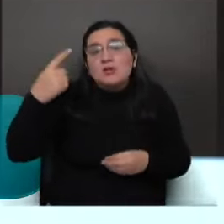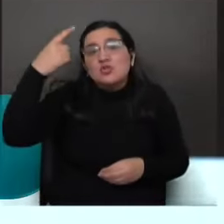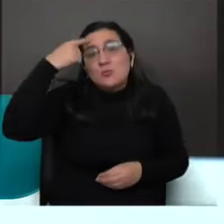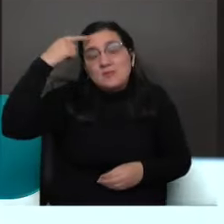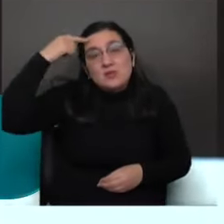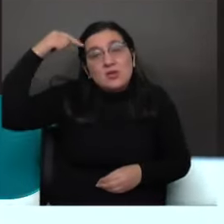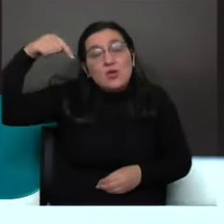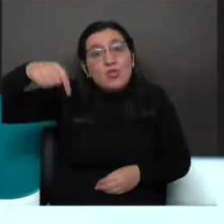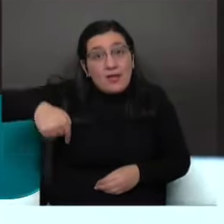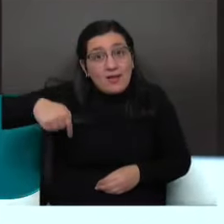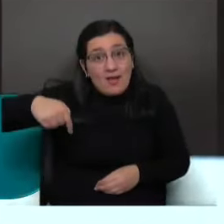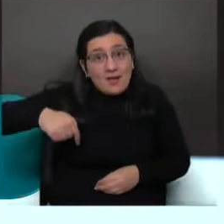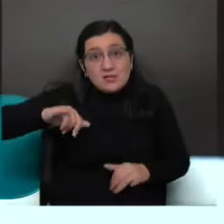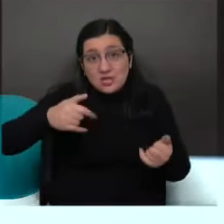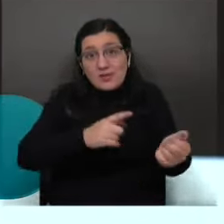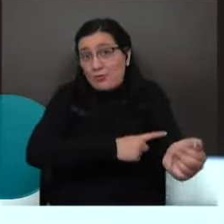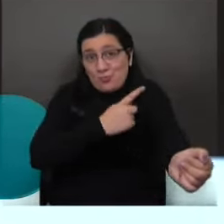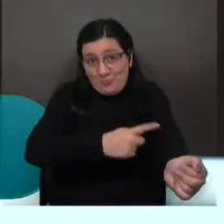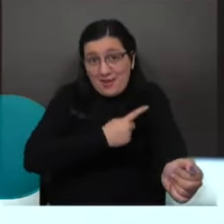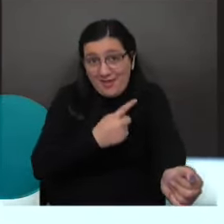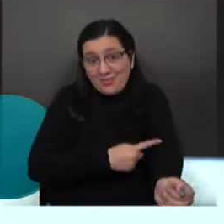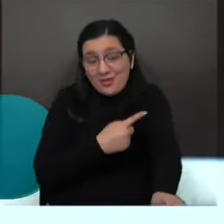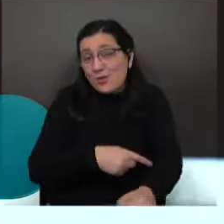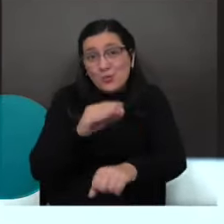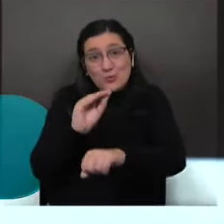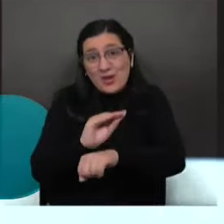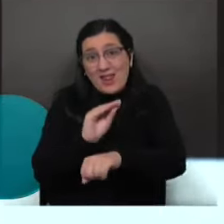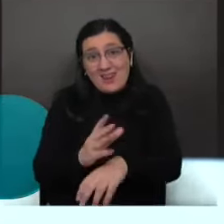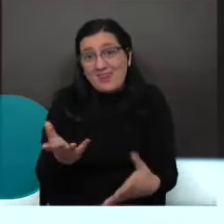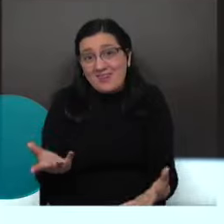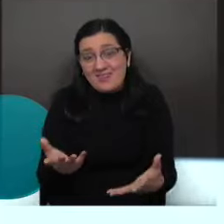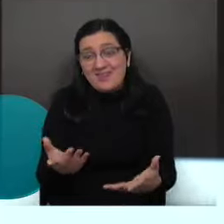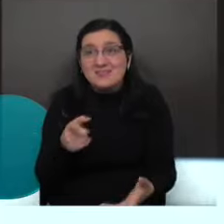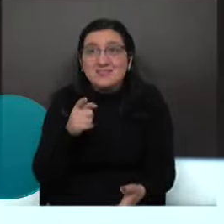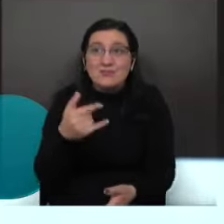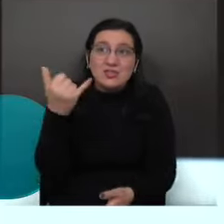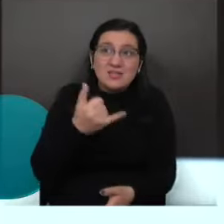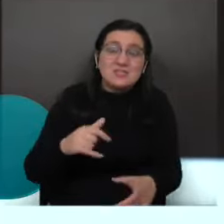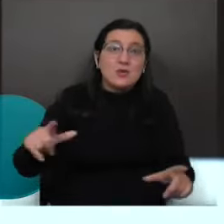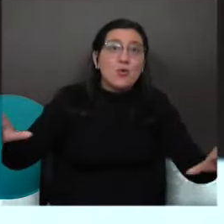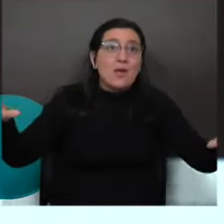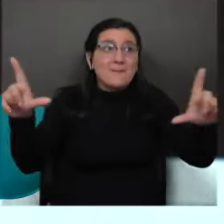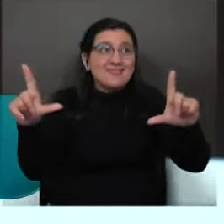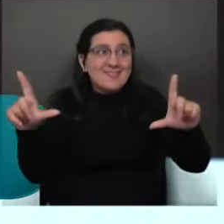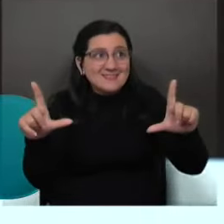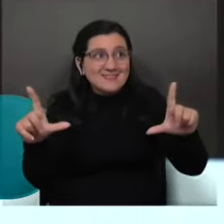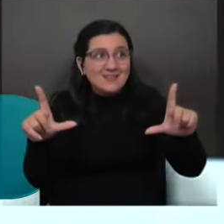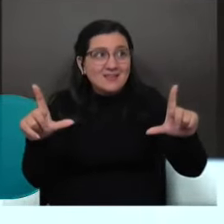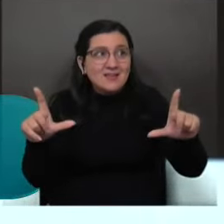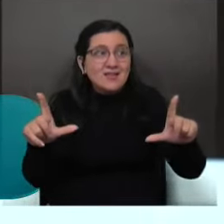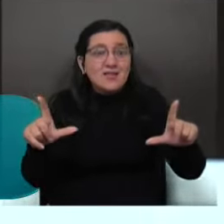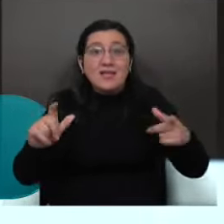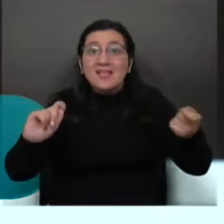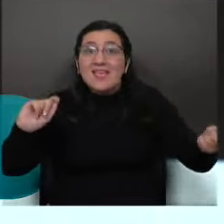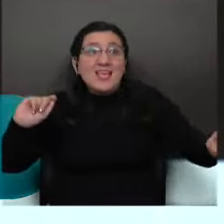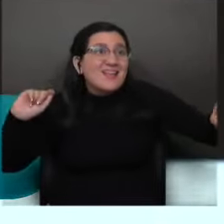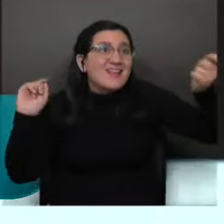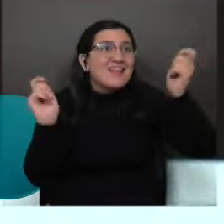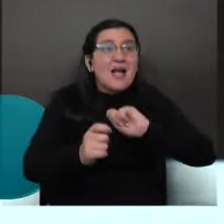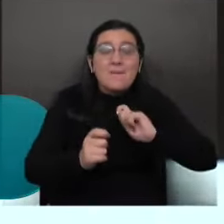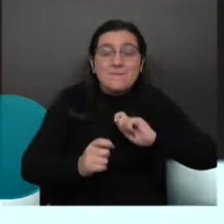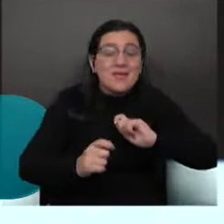está acostumbrado porque es lo que vos vendes también no es cultural si vos en realidad Tenés una pantalla que rompe con todos los